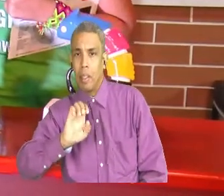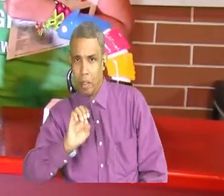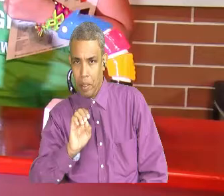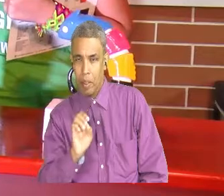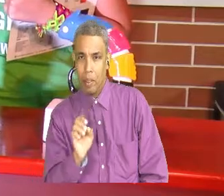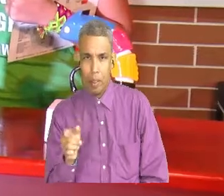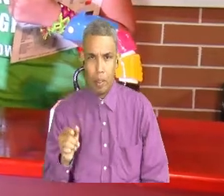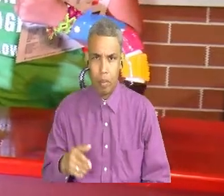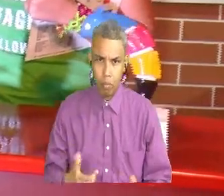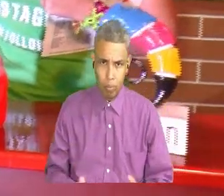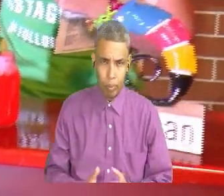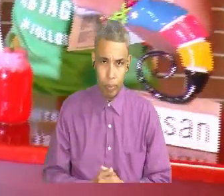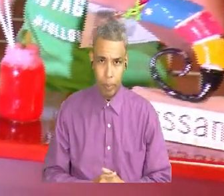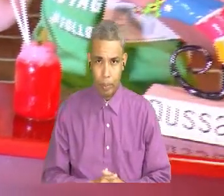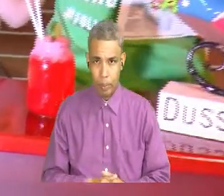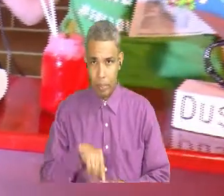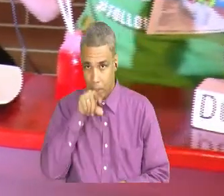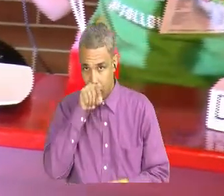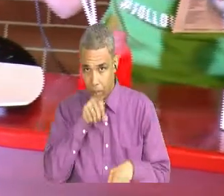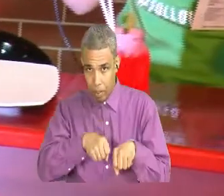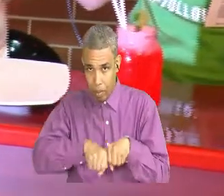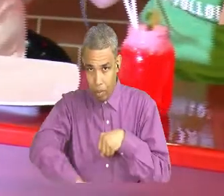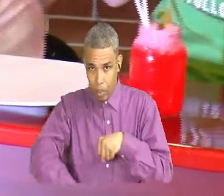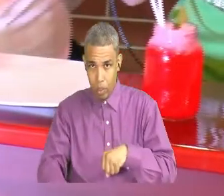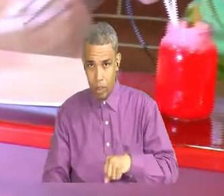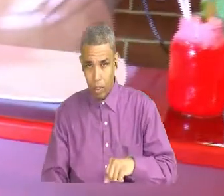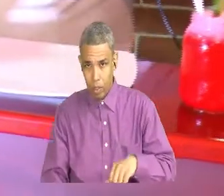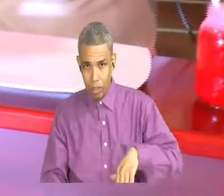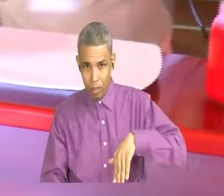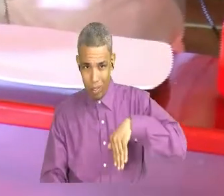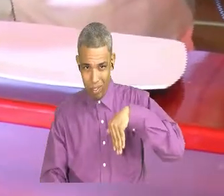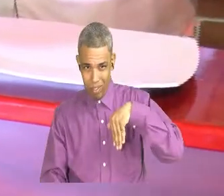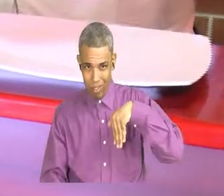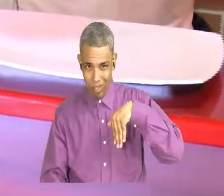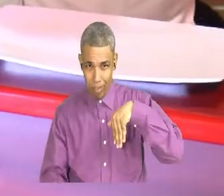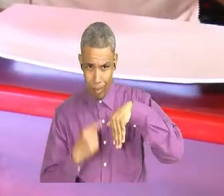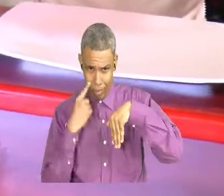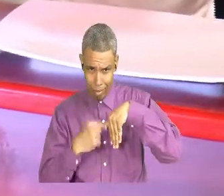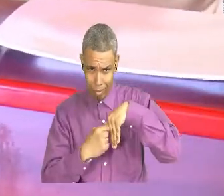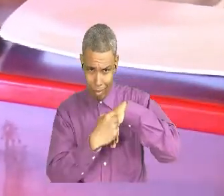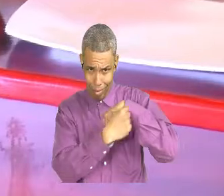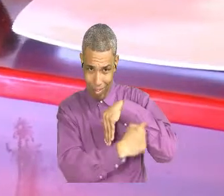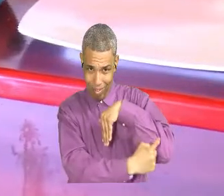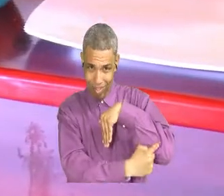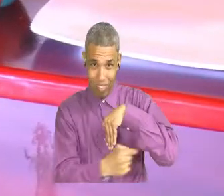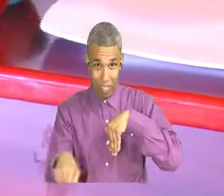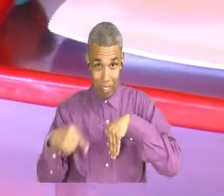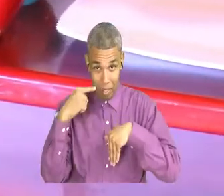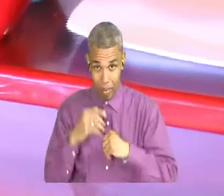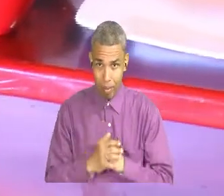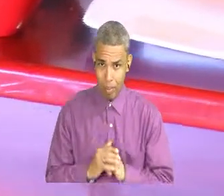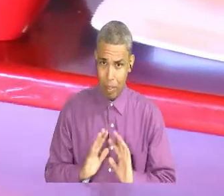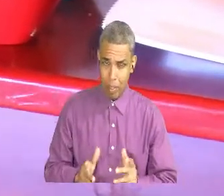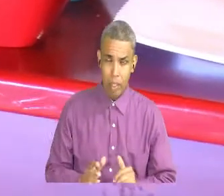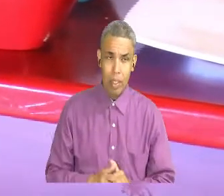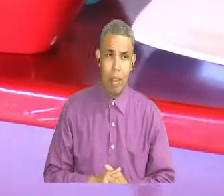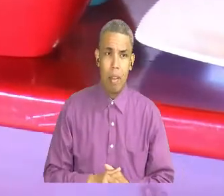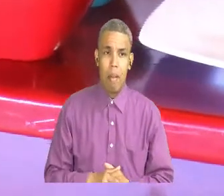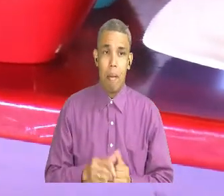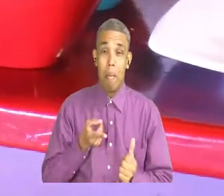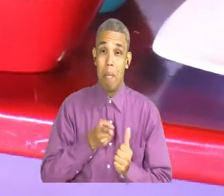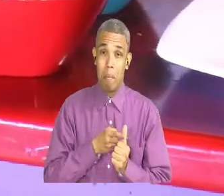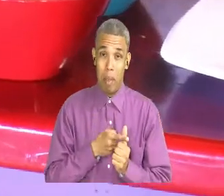alitas, que las cocinamos en orégano, las pasamos a la parrilla y después a freír. Ahí nuestro